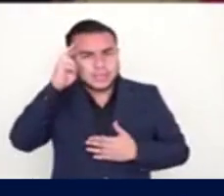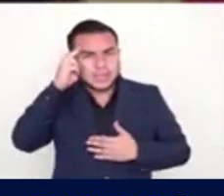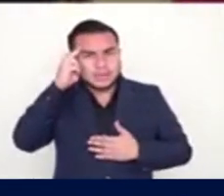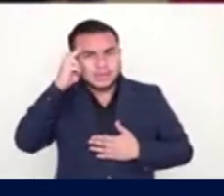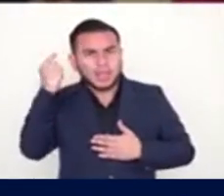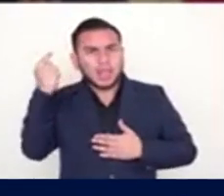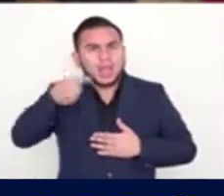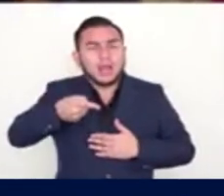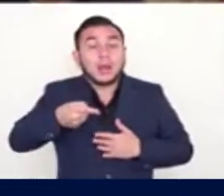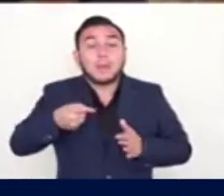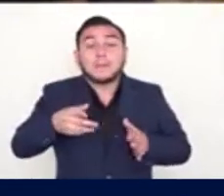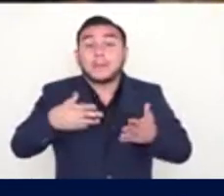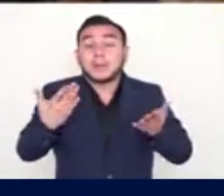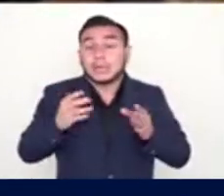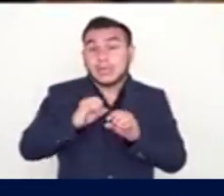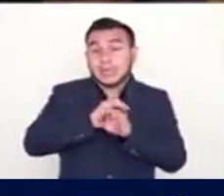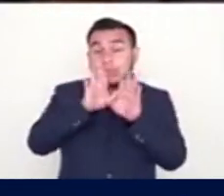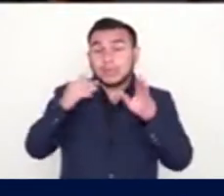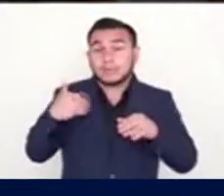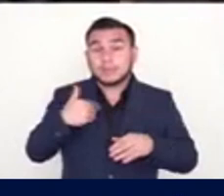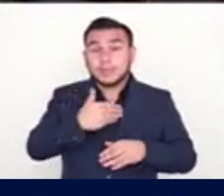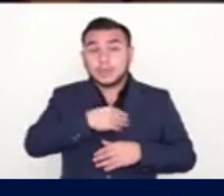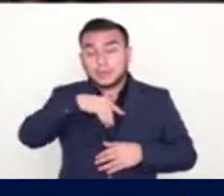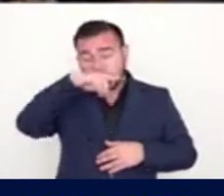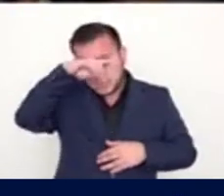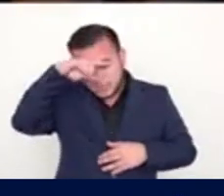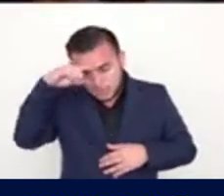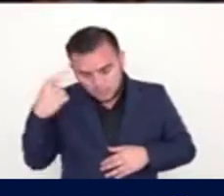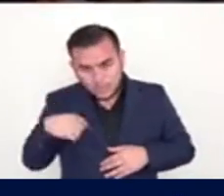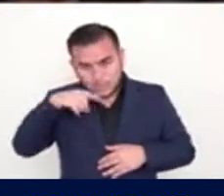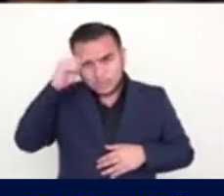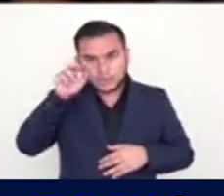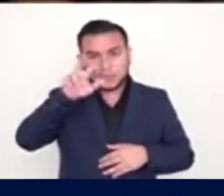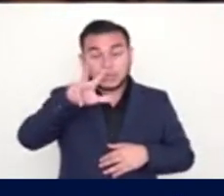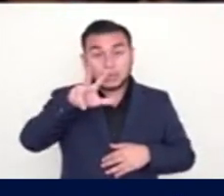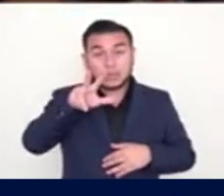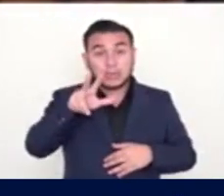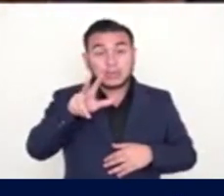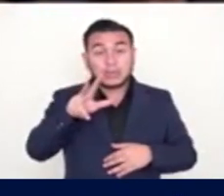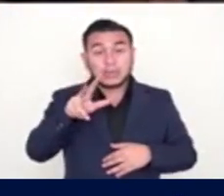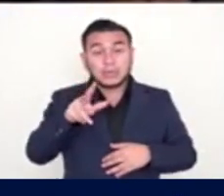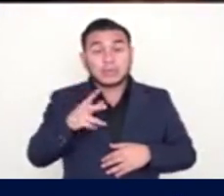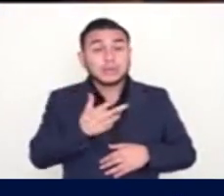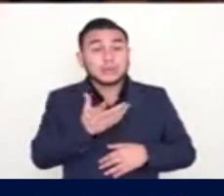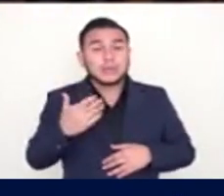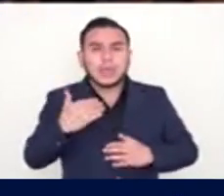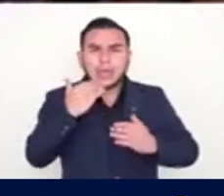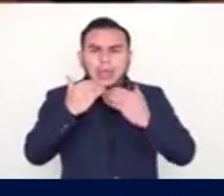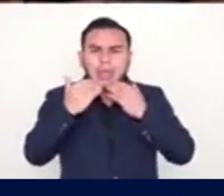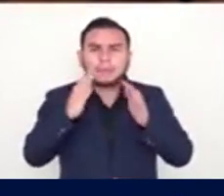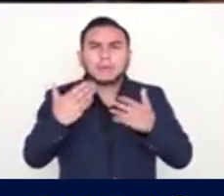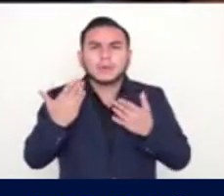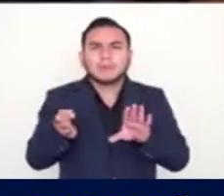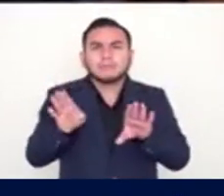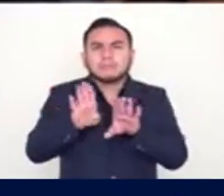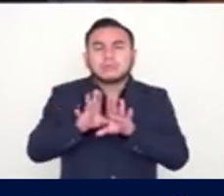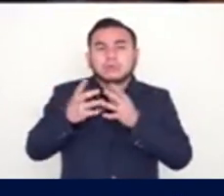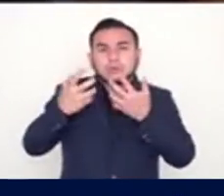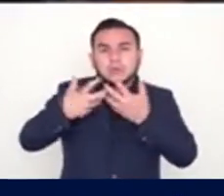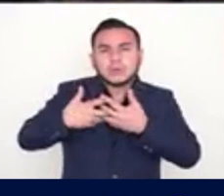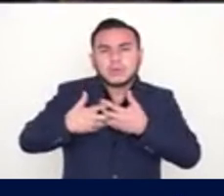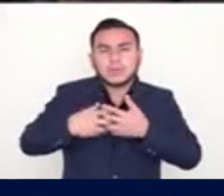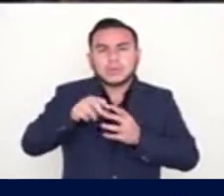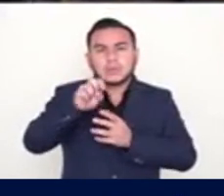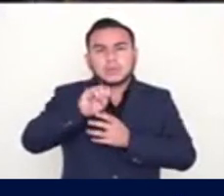arbitraria, porque claramente el ministro de Trabajo se contradijo como por lo menos 3 veces a la hora de justificar por qué cerraron la fábrica. De